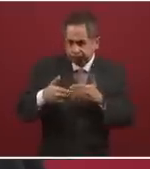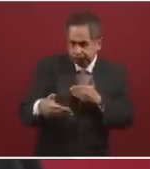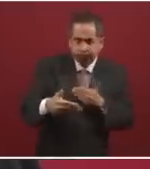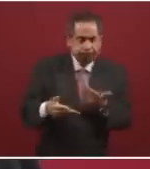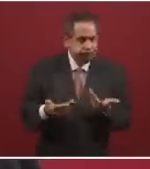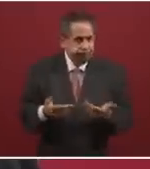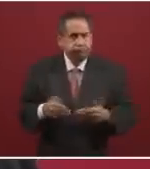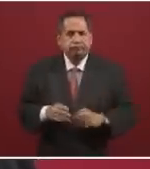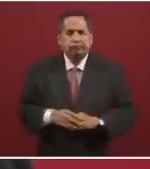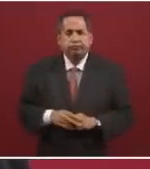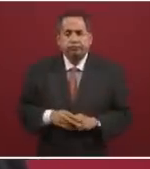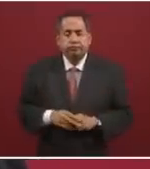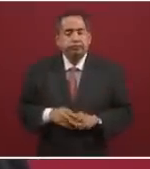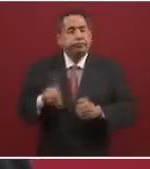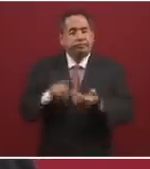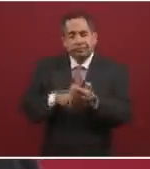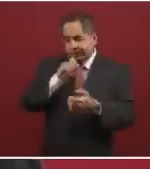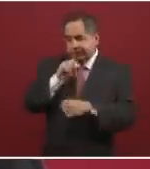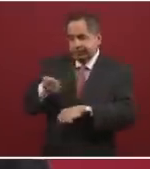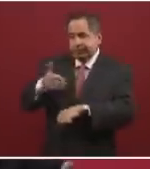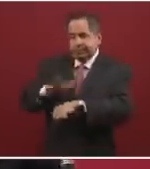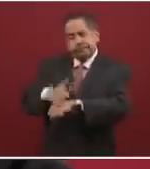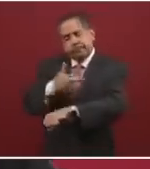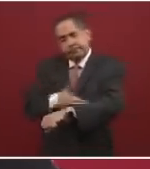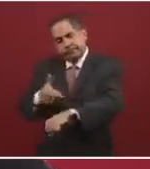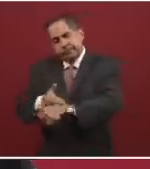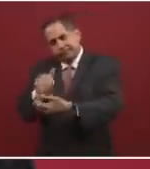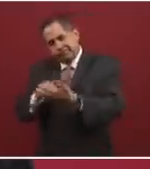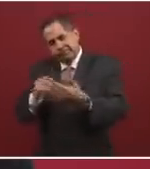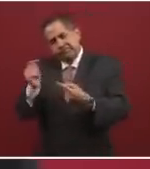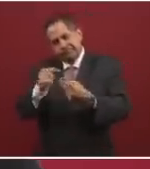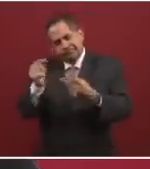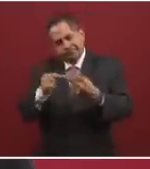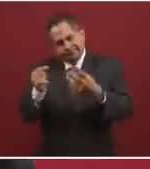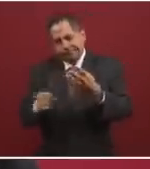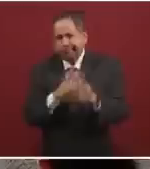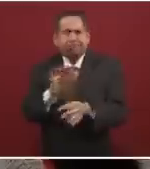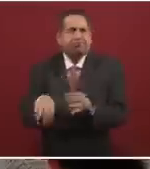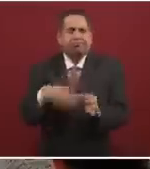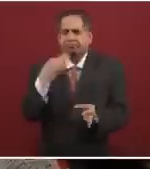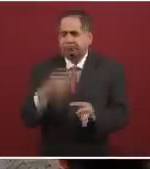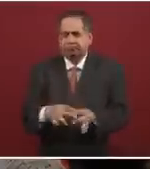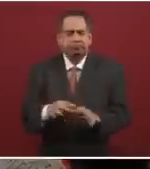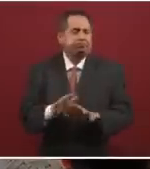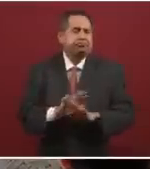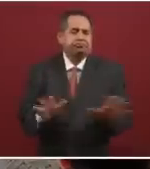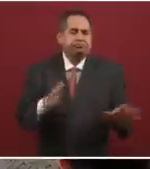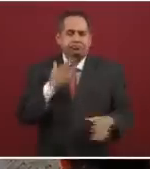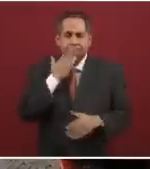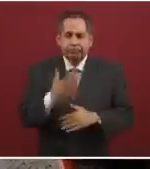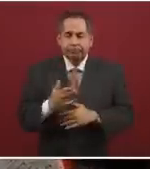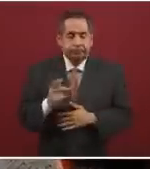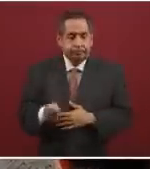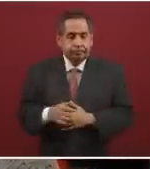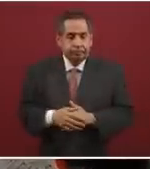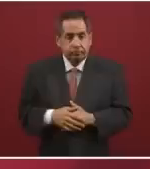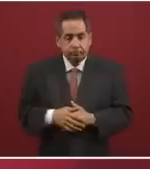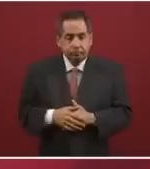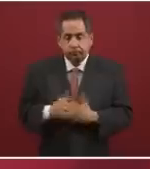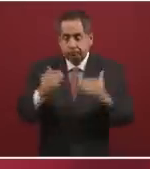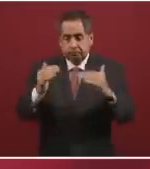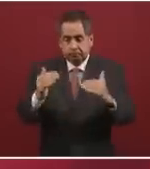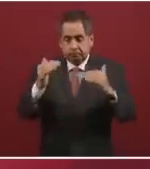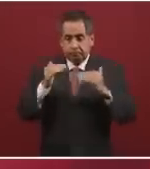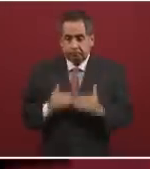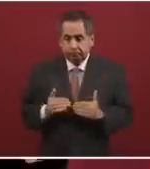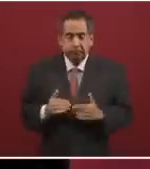lo administrativo, pues todo eso ya se tiene. Entonces, ¿qué sigue? Bueno,